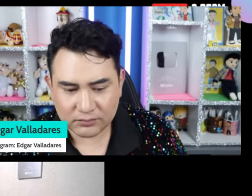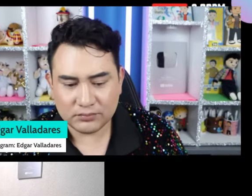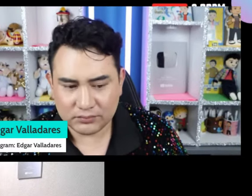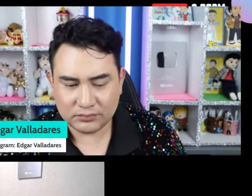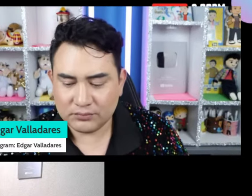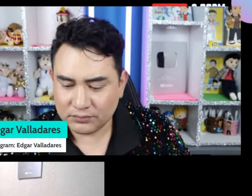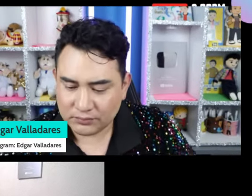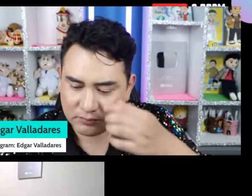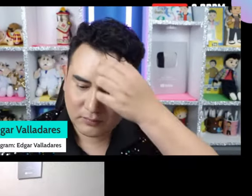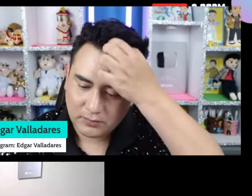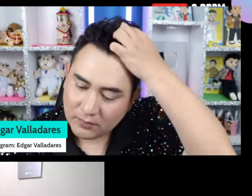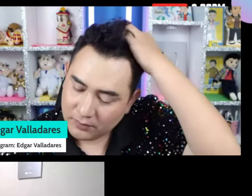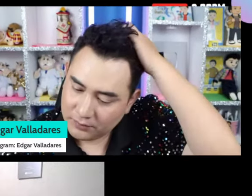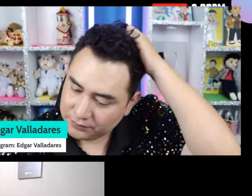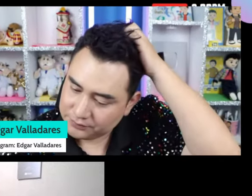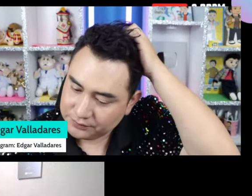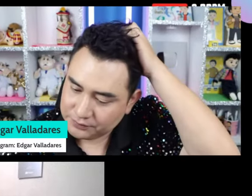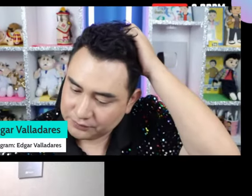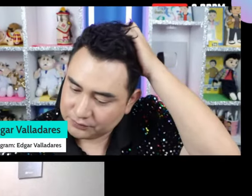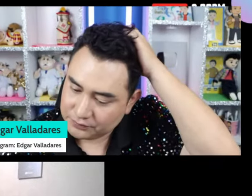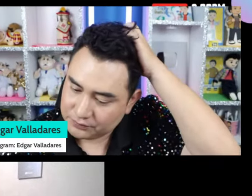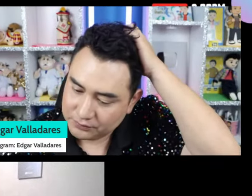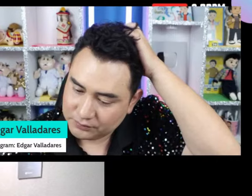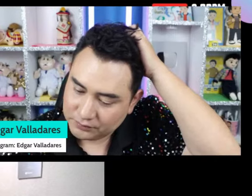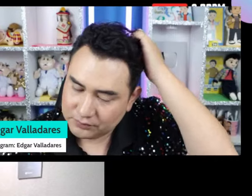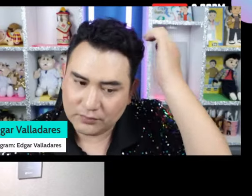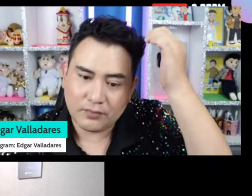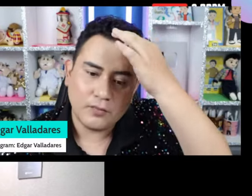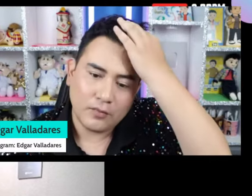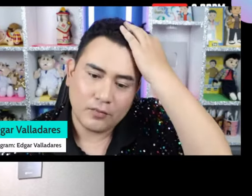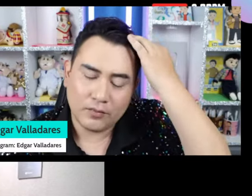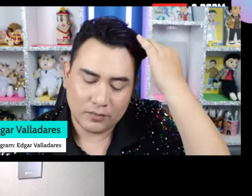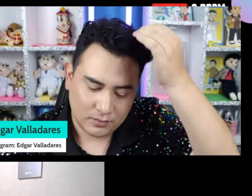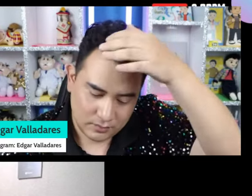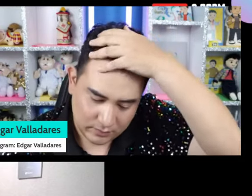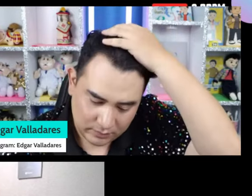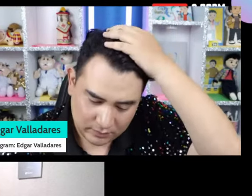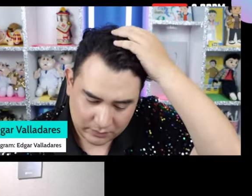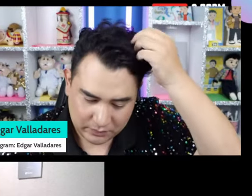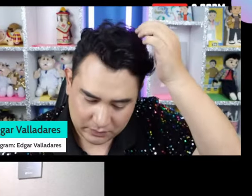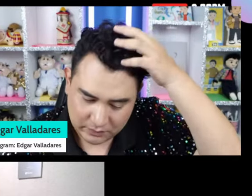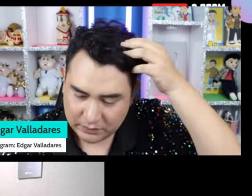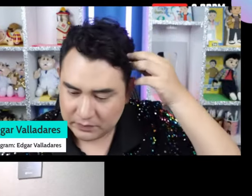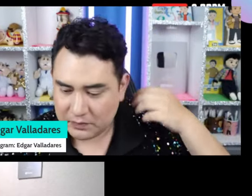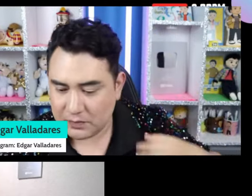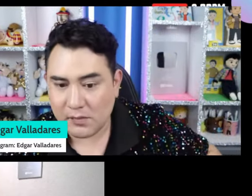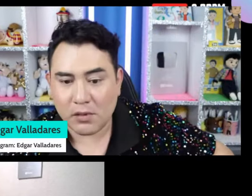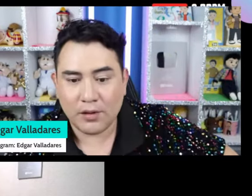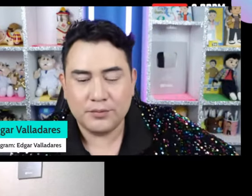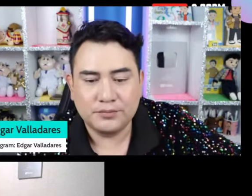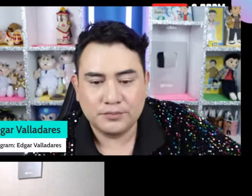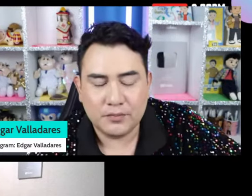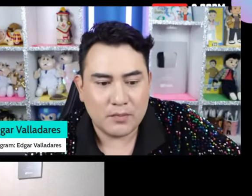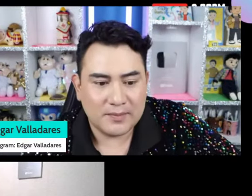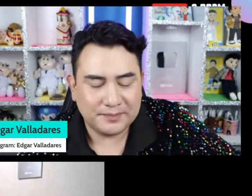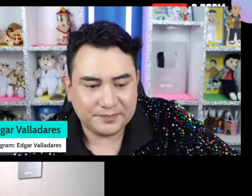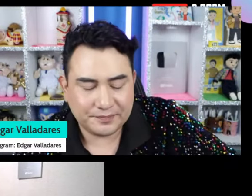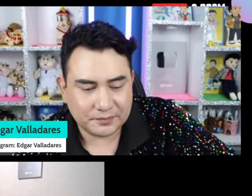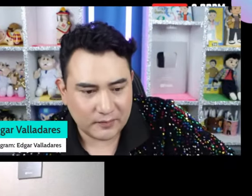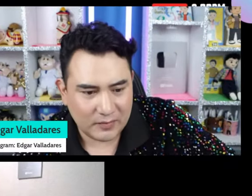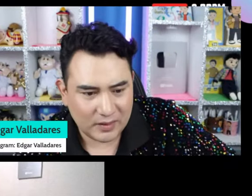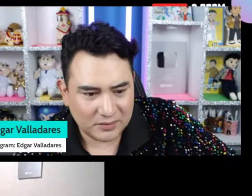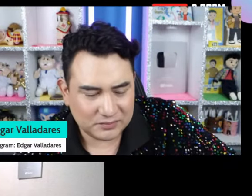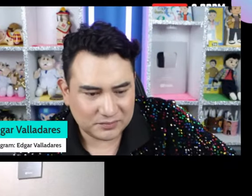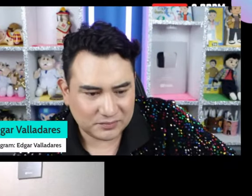cuarto piso de la transformación no siento que le que está copiando y Xochitl para mí